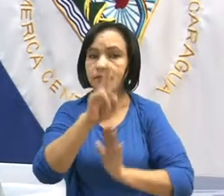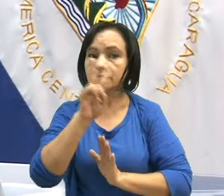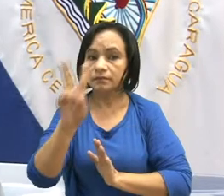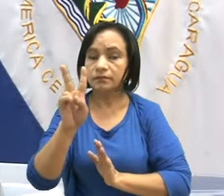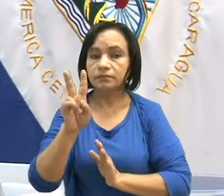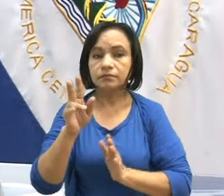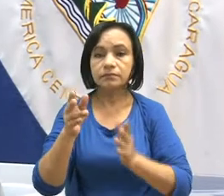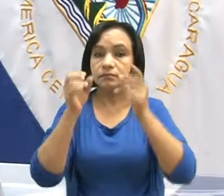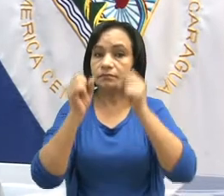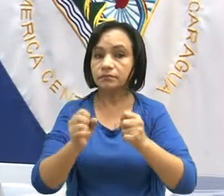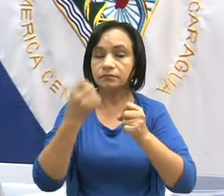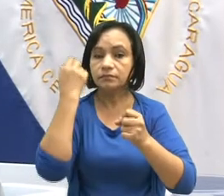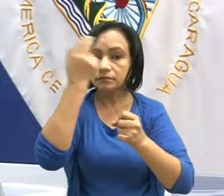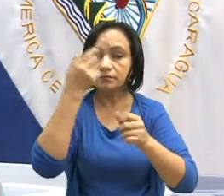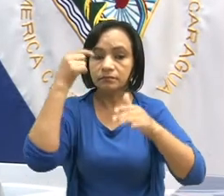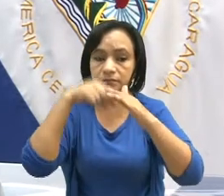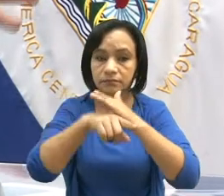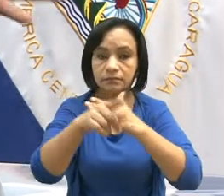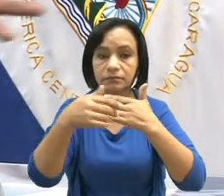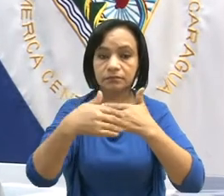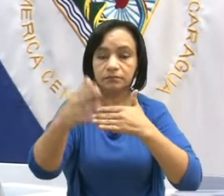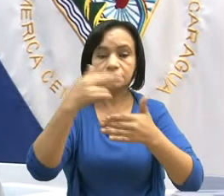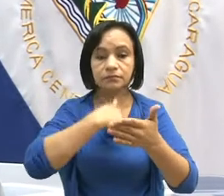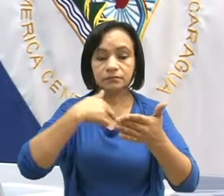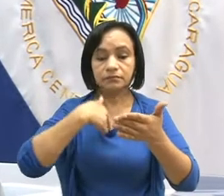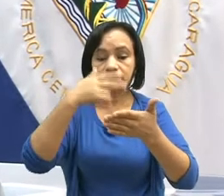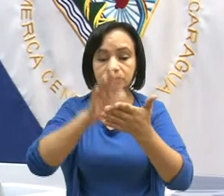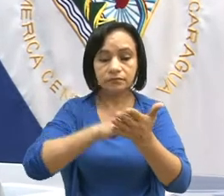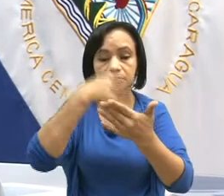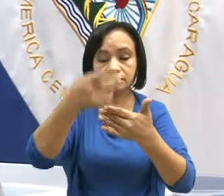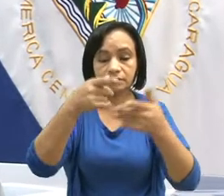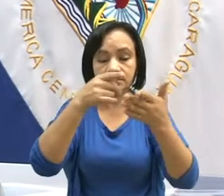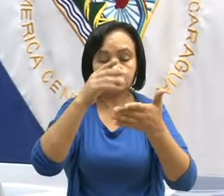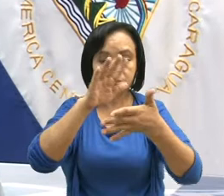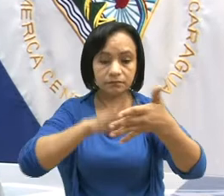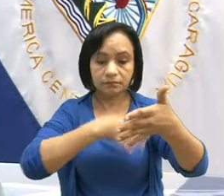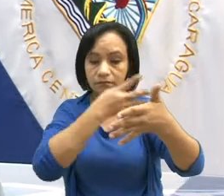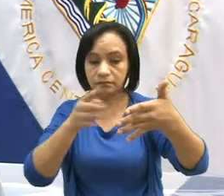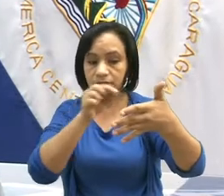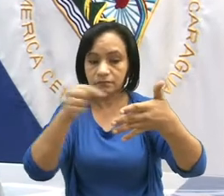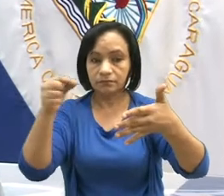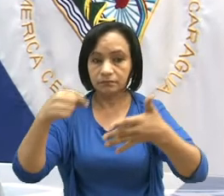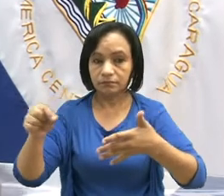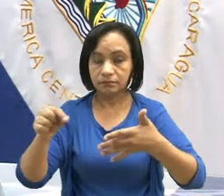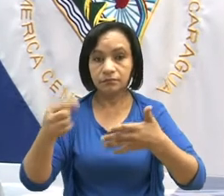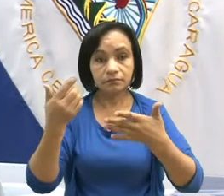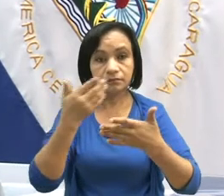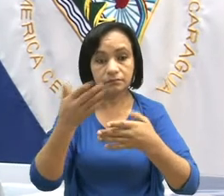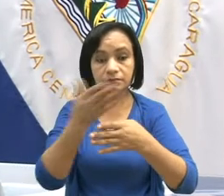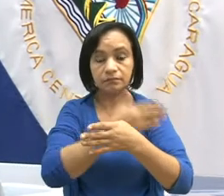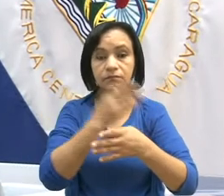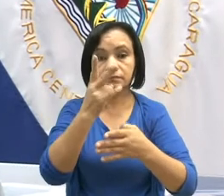también estas metas programadas, porque obviamente estamos todavía iniciando año, descansan sobre ya conquistas alcanzadas